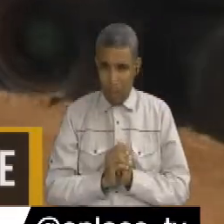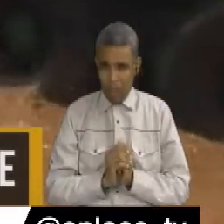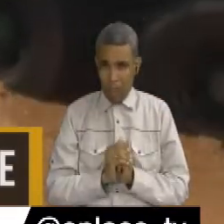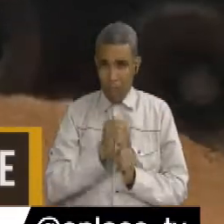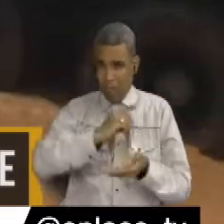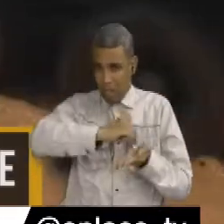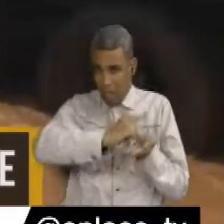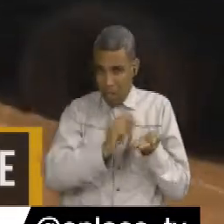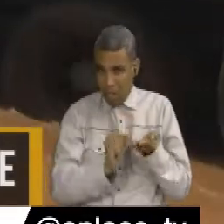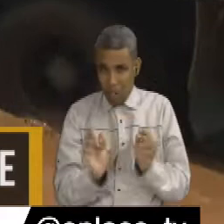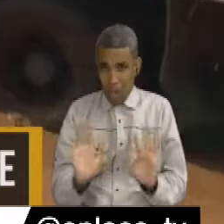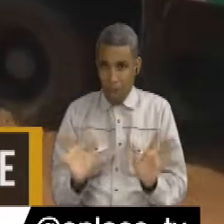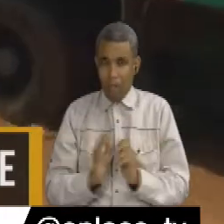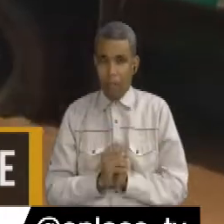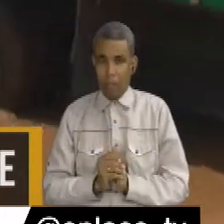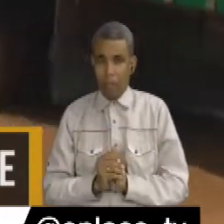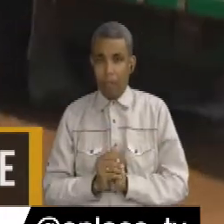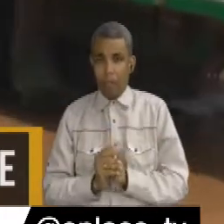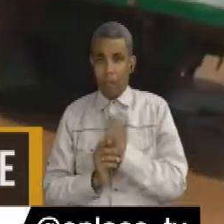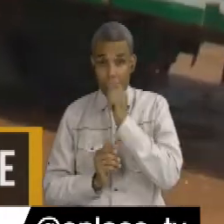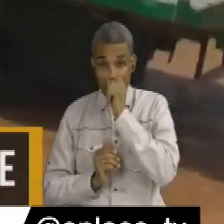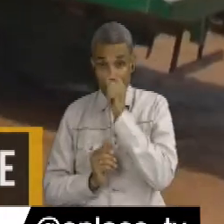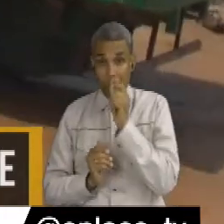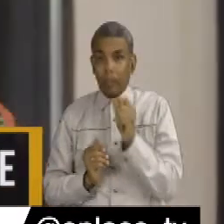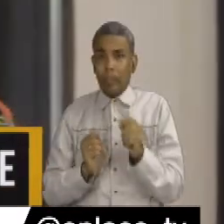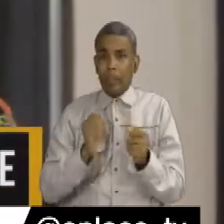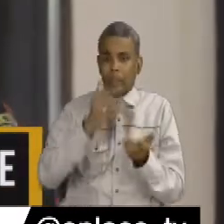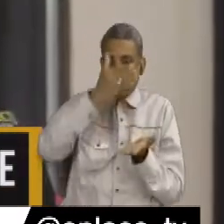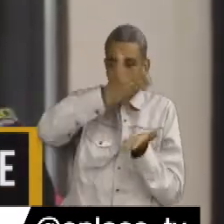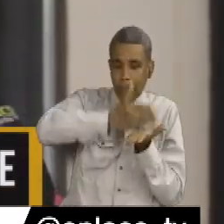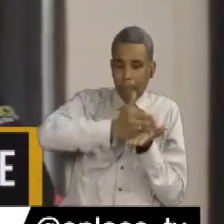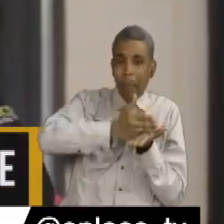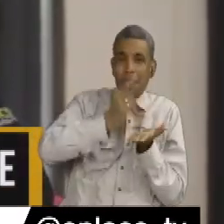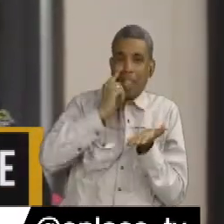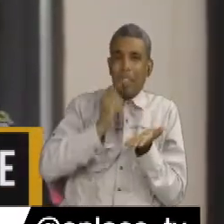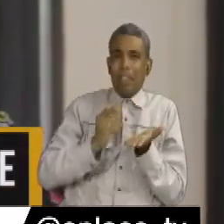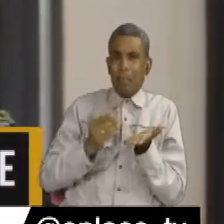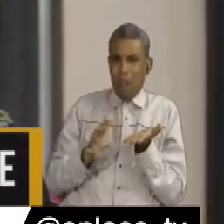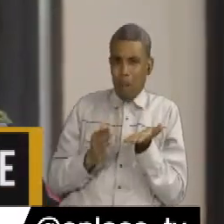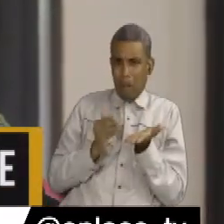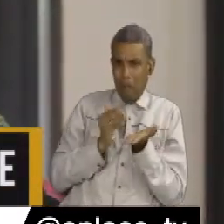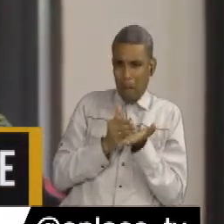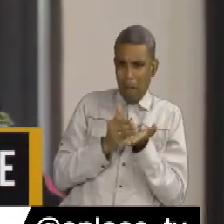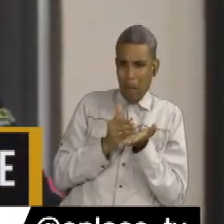hacia el Romboy de fertilizante, eso tiene un costo alrededor de